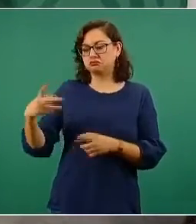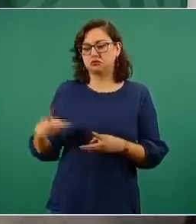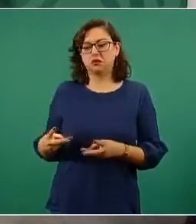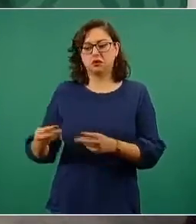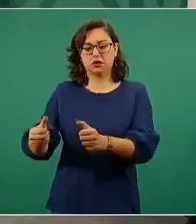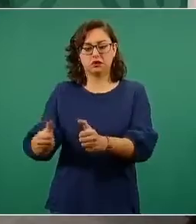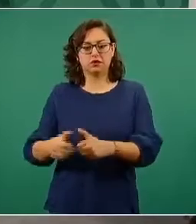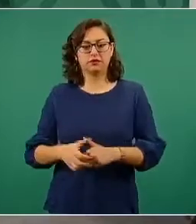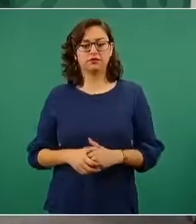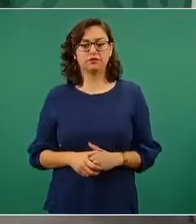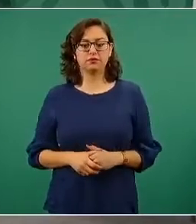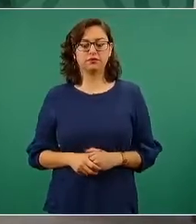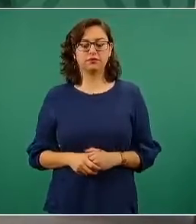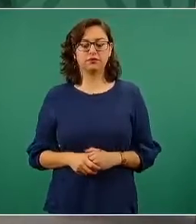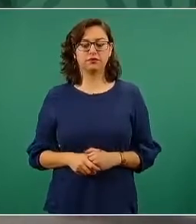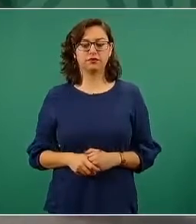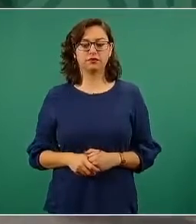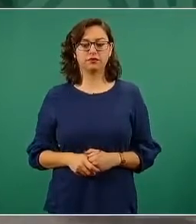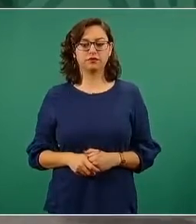Ahora